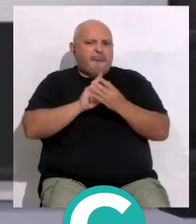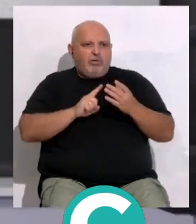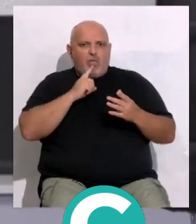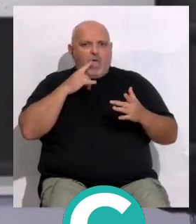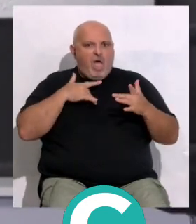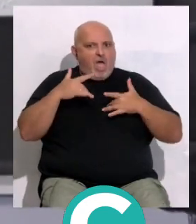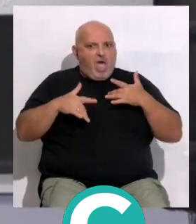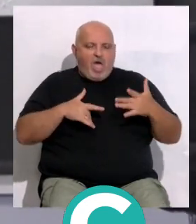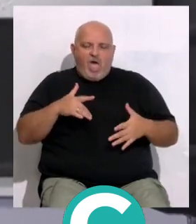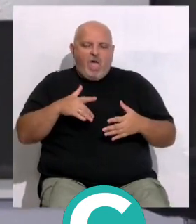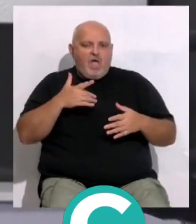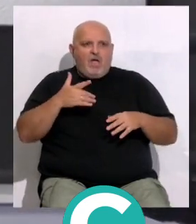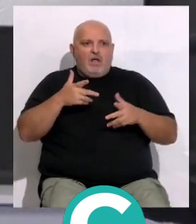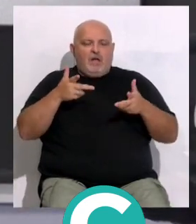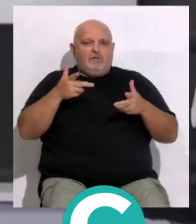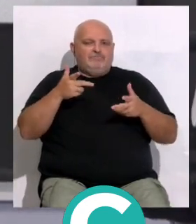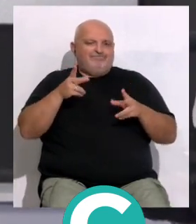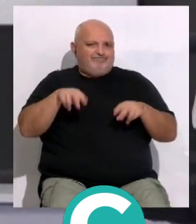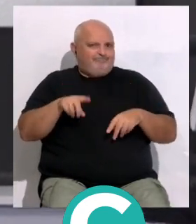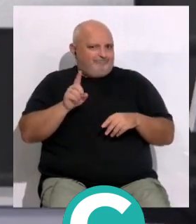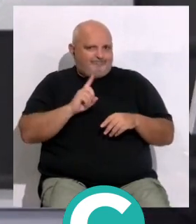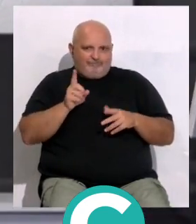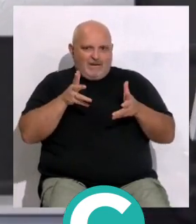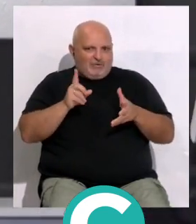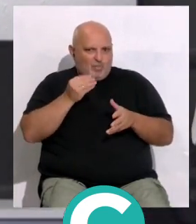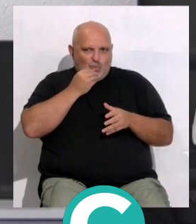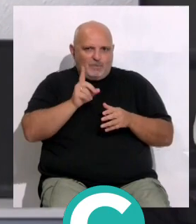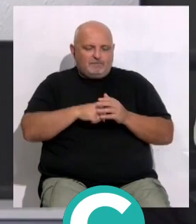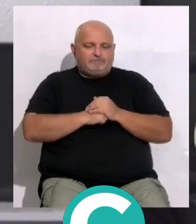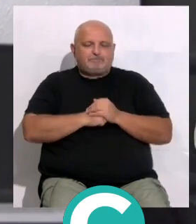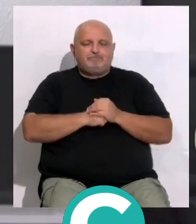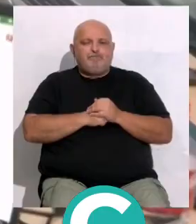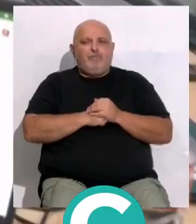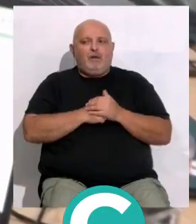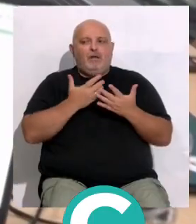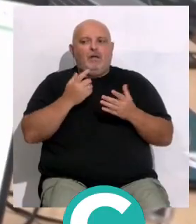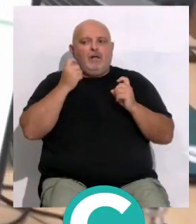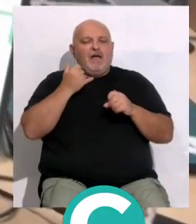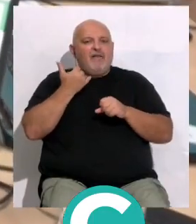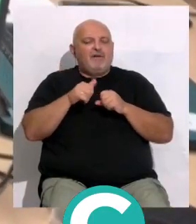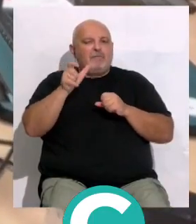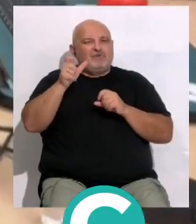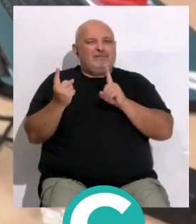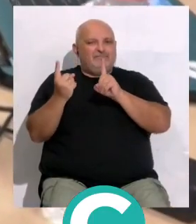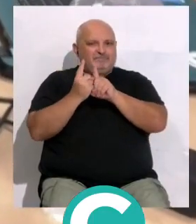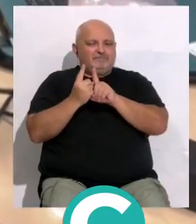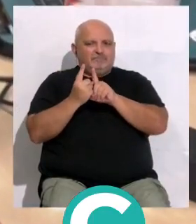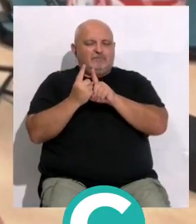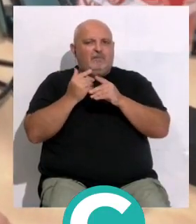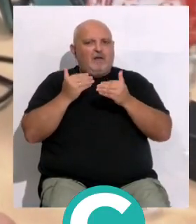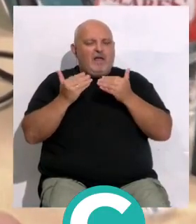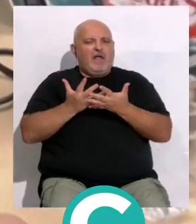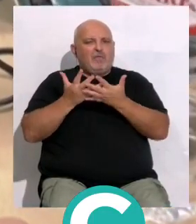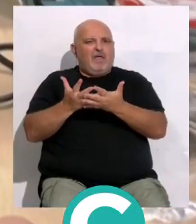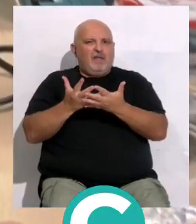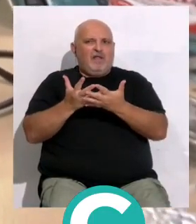y estás 3 días sin poder moverte, eso no es lo que hacemos aquí. Entonces, tratamos al final a la persona, le